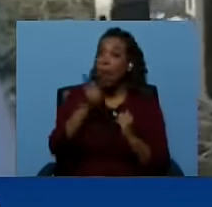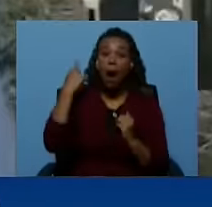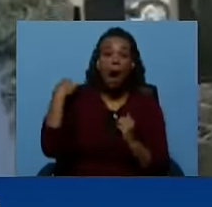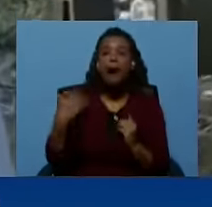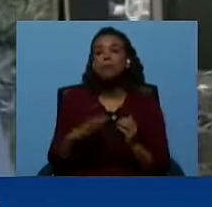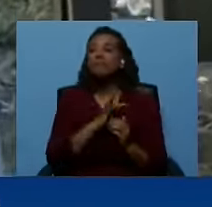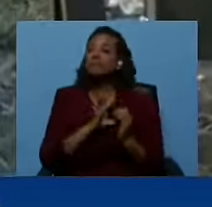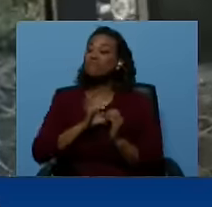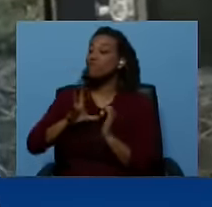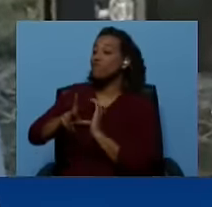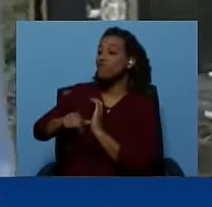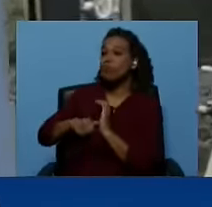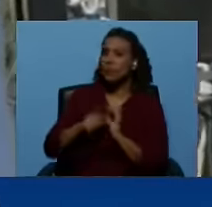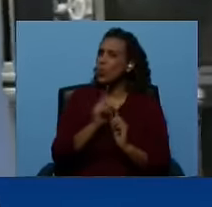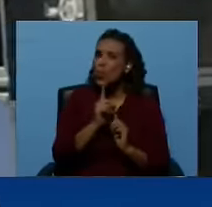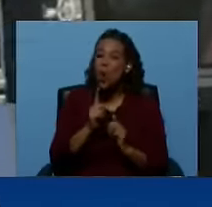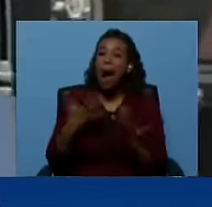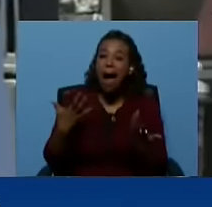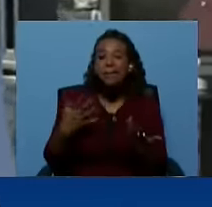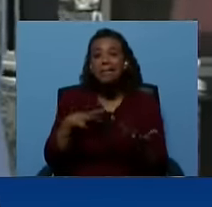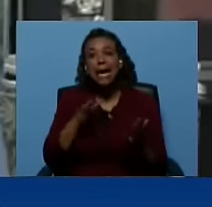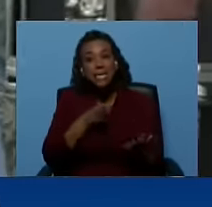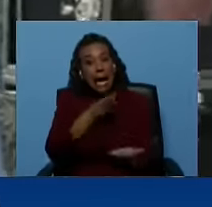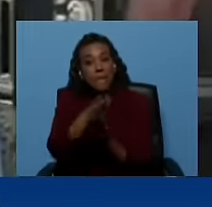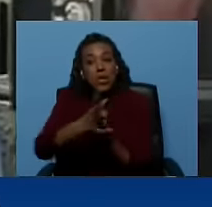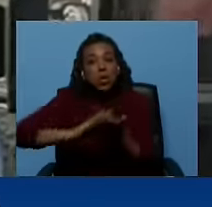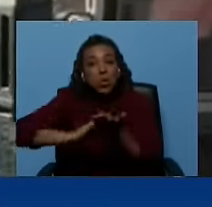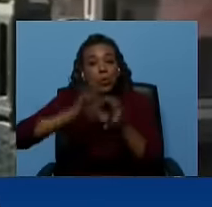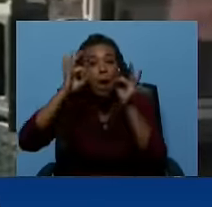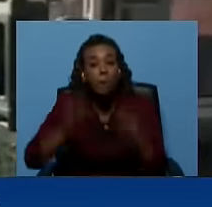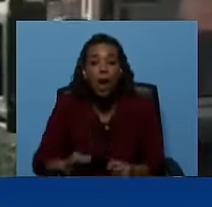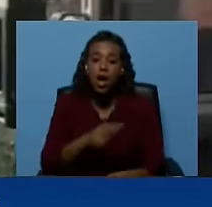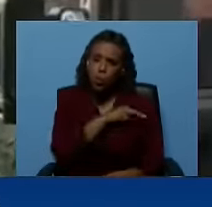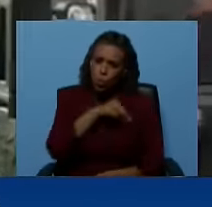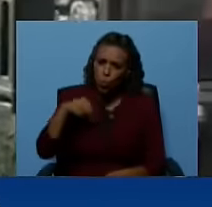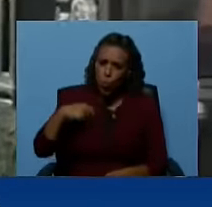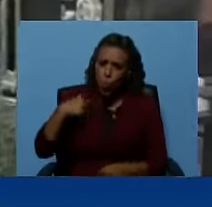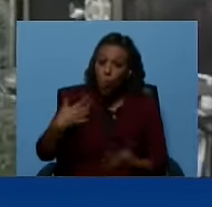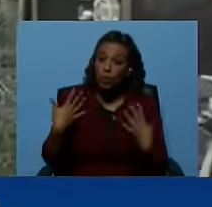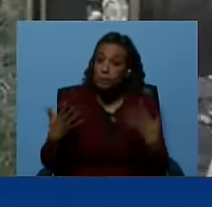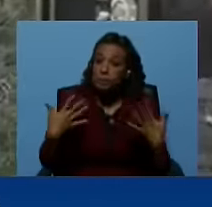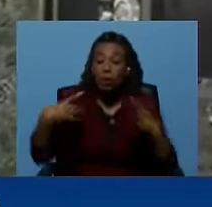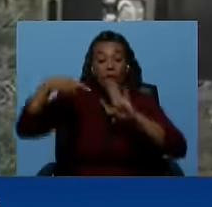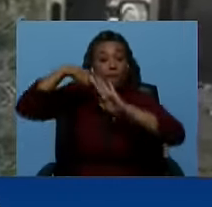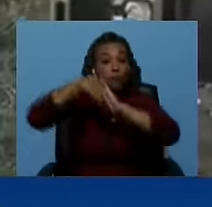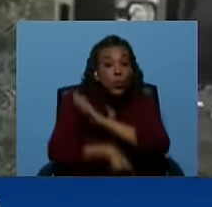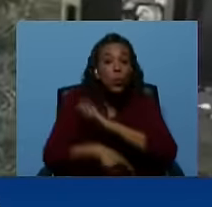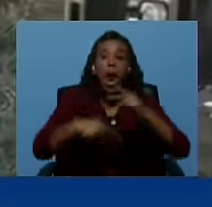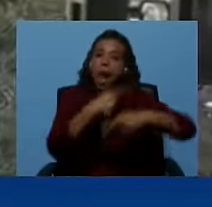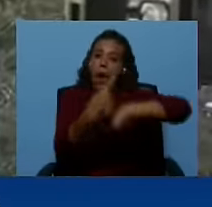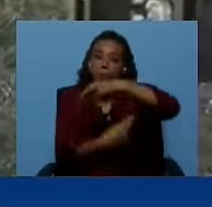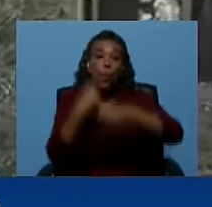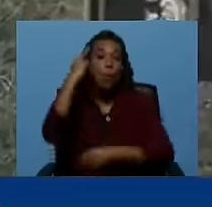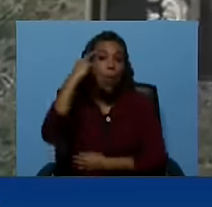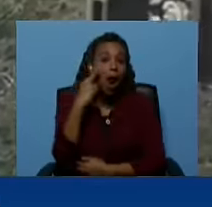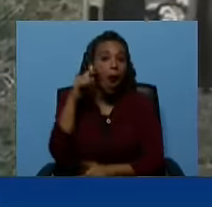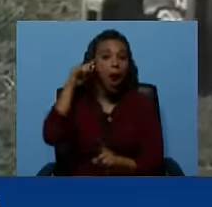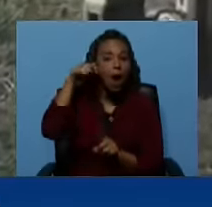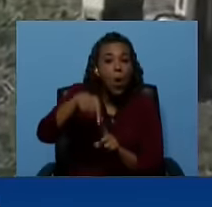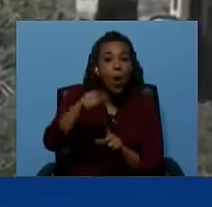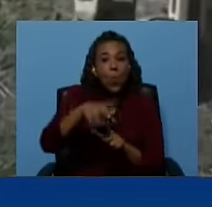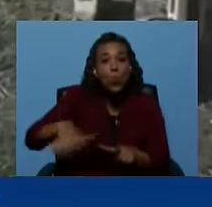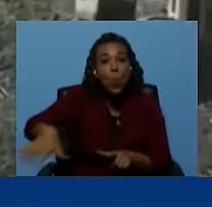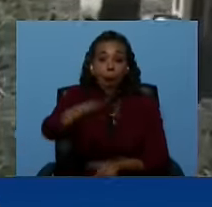la burocracia no resolvió Ese es el camino y nosotros vamos a acelerar y profundizar la revolución bolivariana